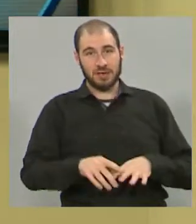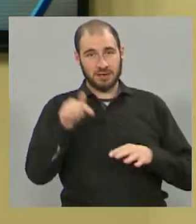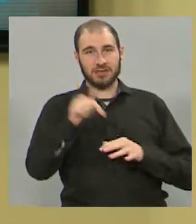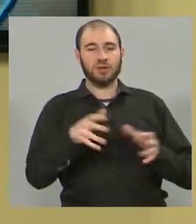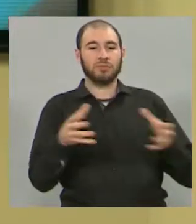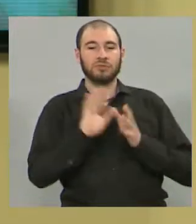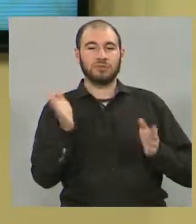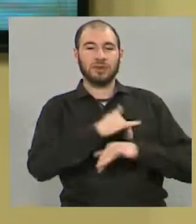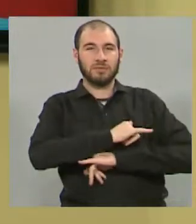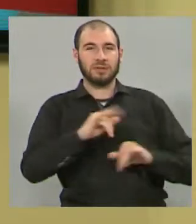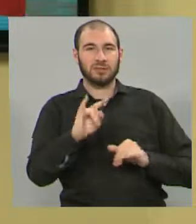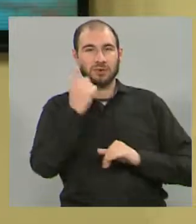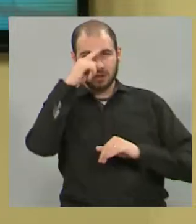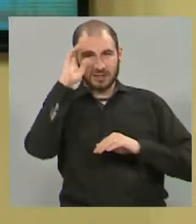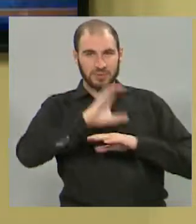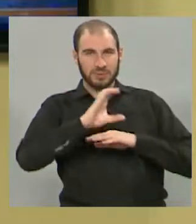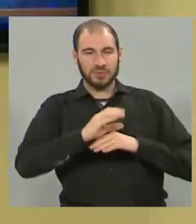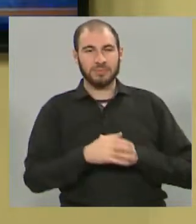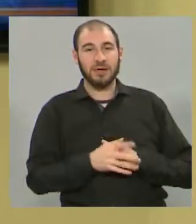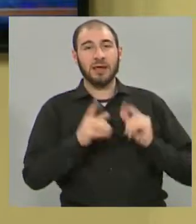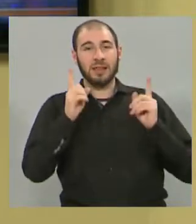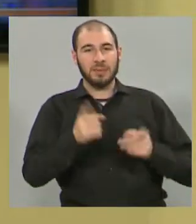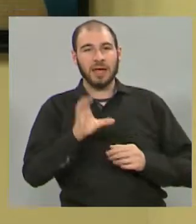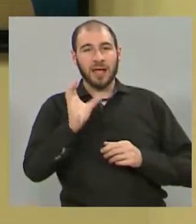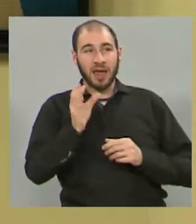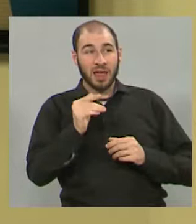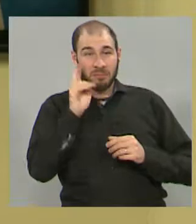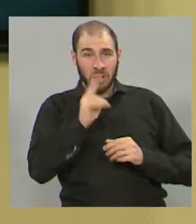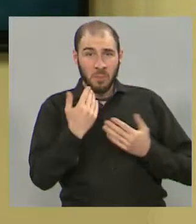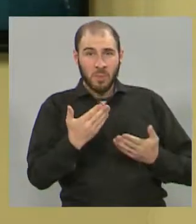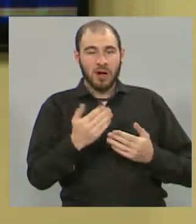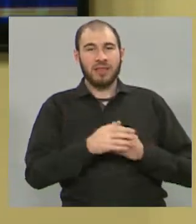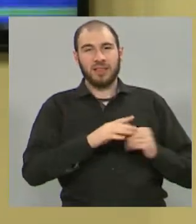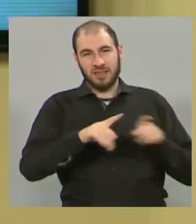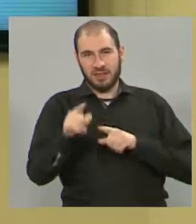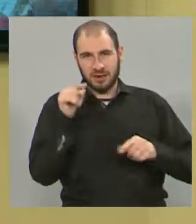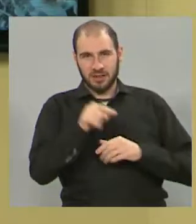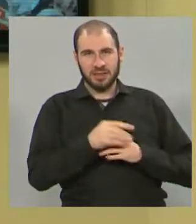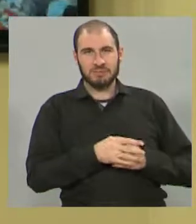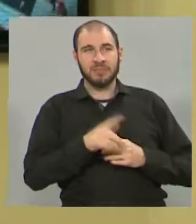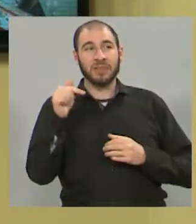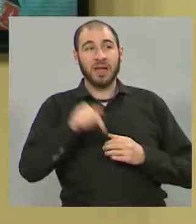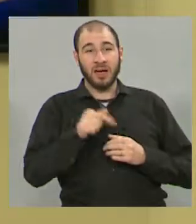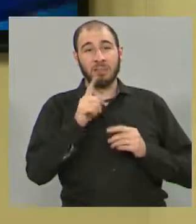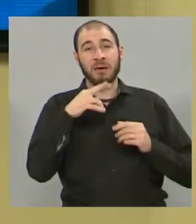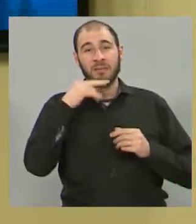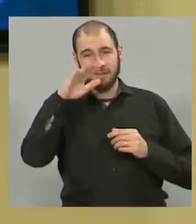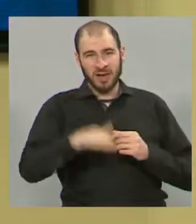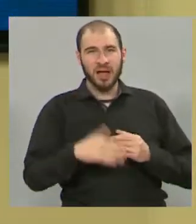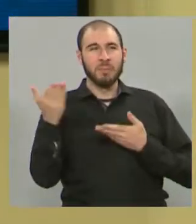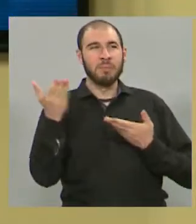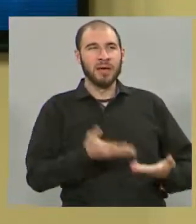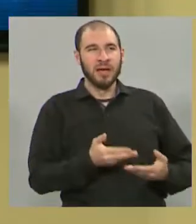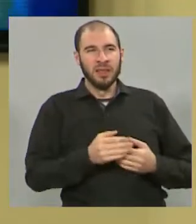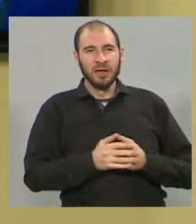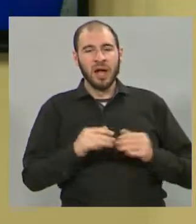todo el sistema de medios de la universidad nacional de curso también está el canal y nos puedes ver por internet y ahora así como todos los viernes presentamos